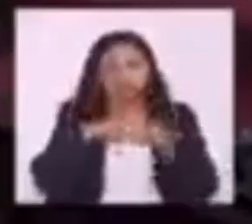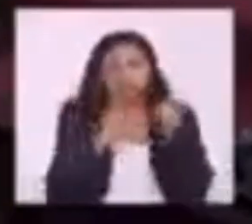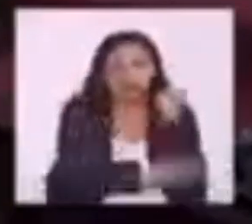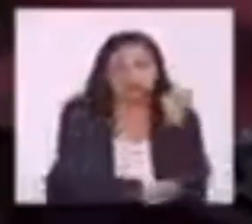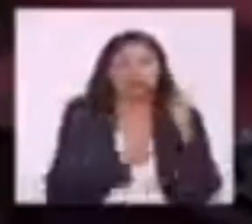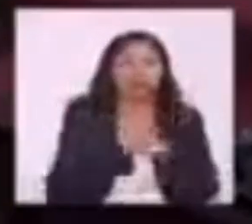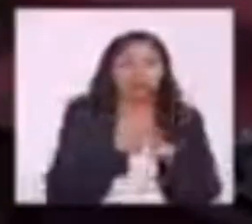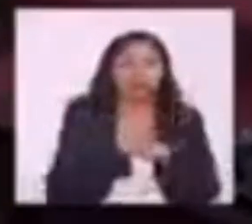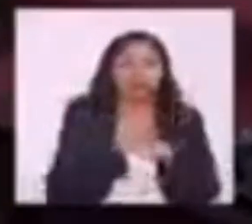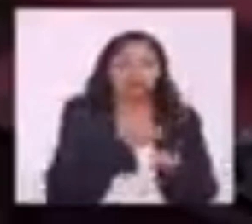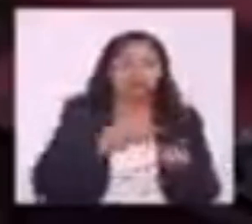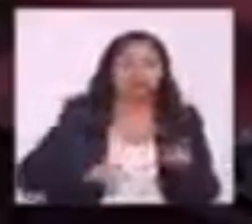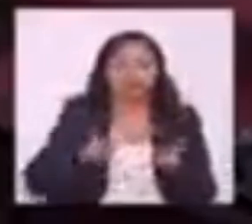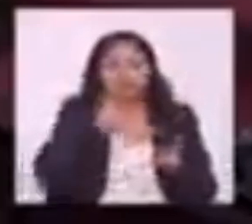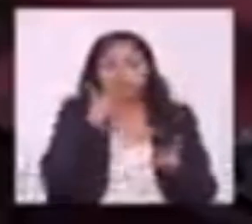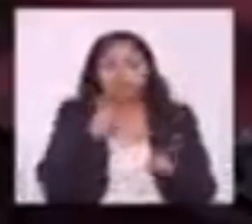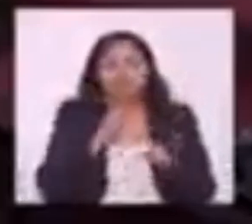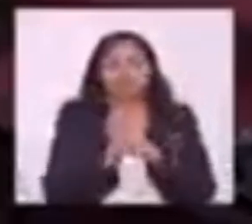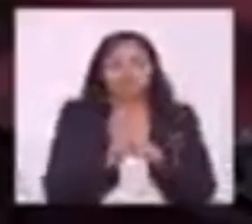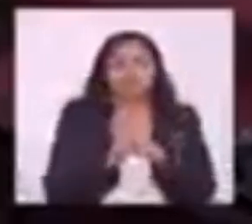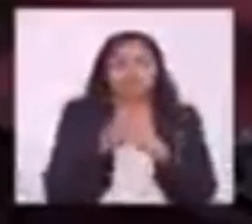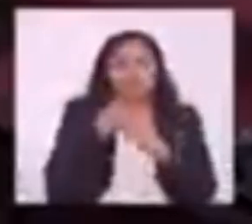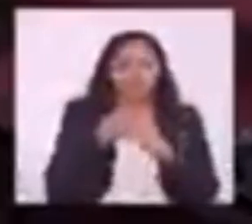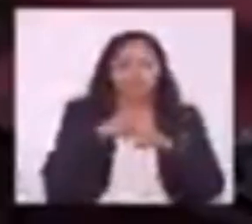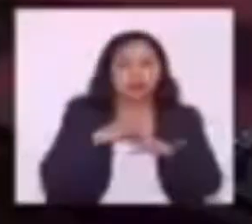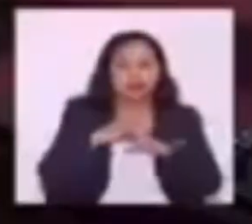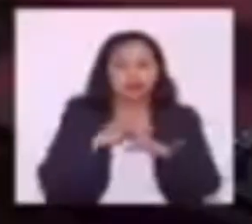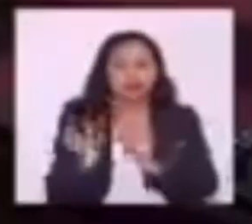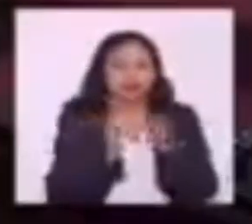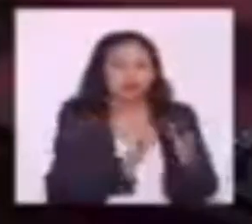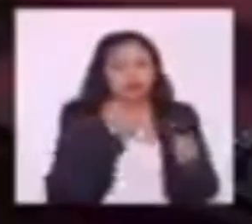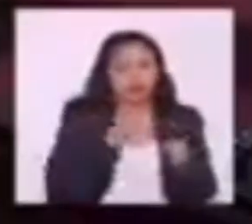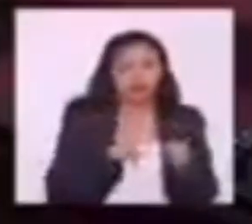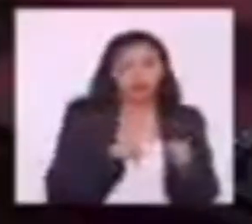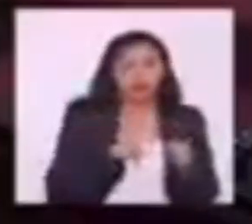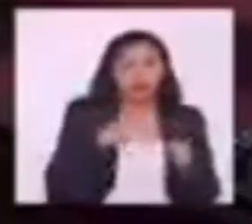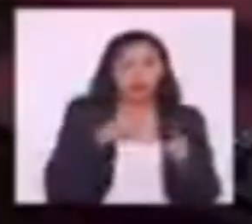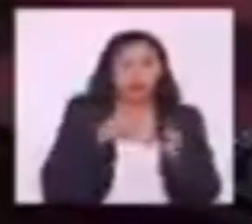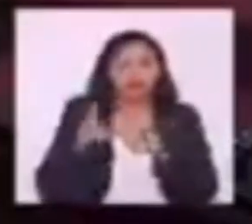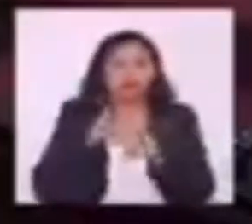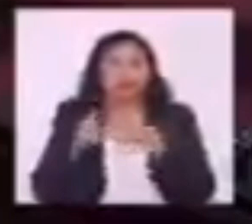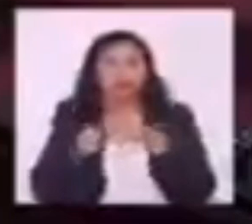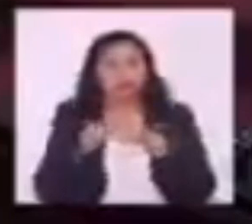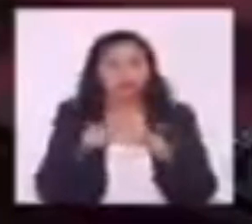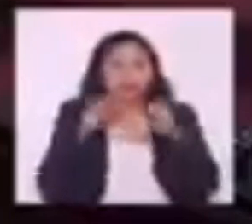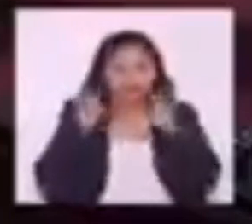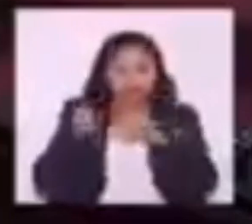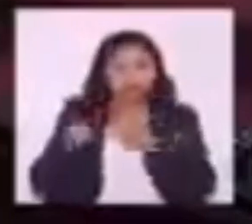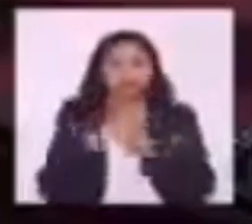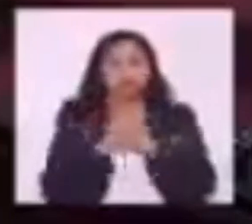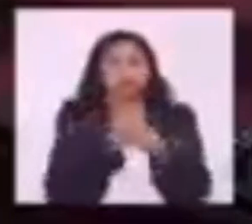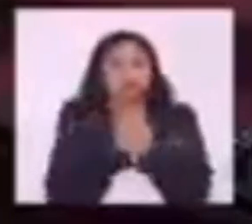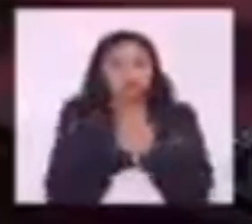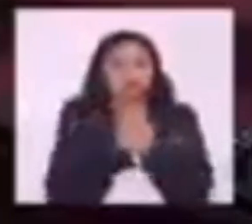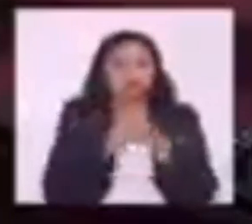pobres, aunque a algunos diputados les dé risa, pero yo estoy defendiendo la postura hoy de mi departamento, de mi gente a la que yo quiero